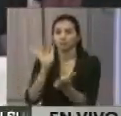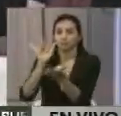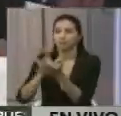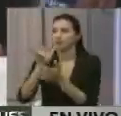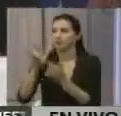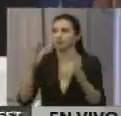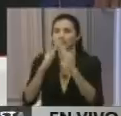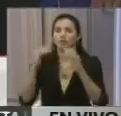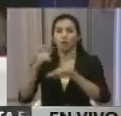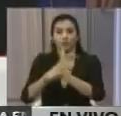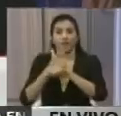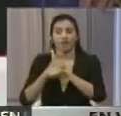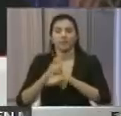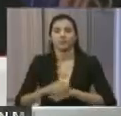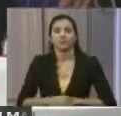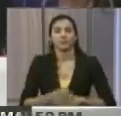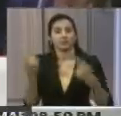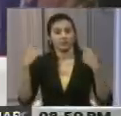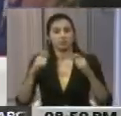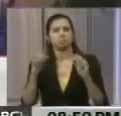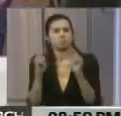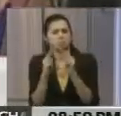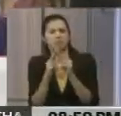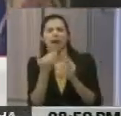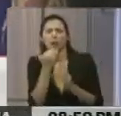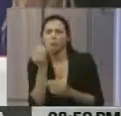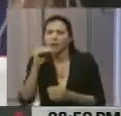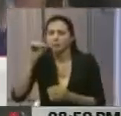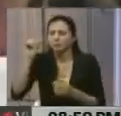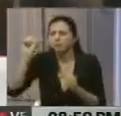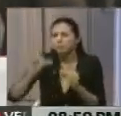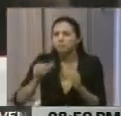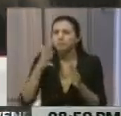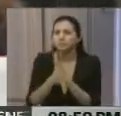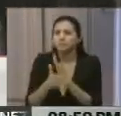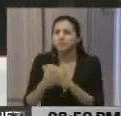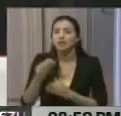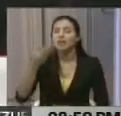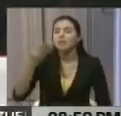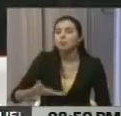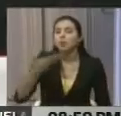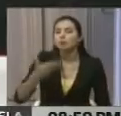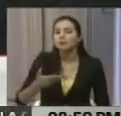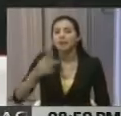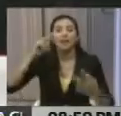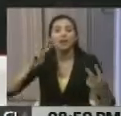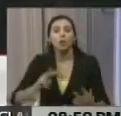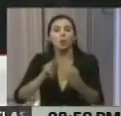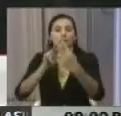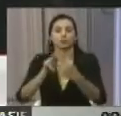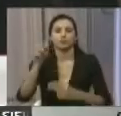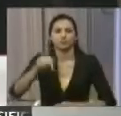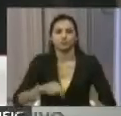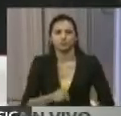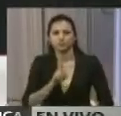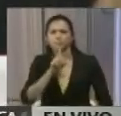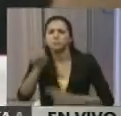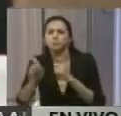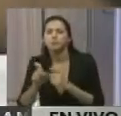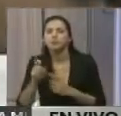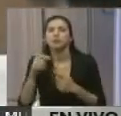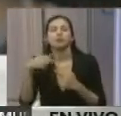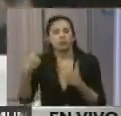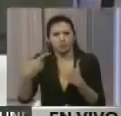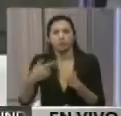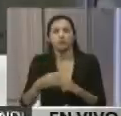aquel Palacio de Miraflores, para poder conocer a detalle la importancia que tiene este proyecto. Vamos a tratar de conversar también